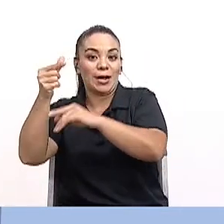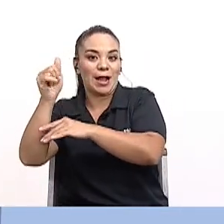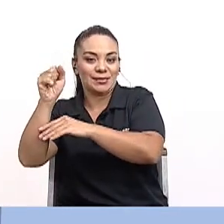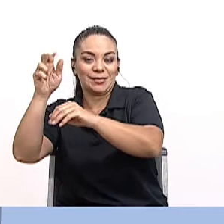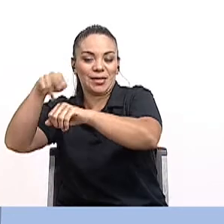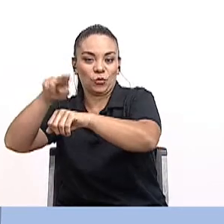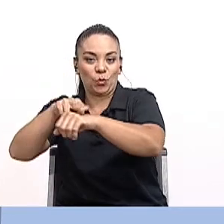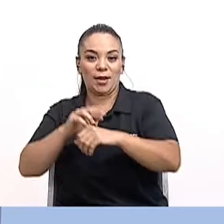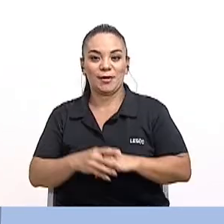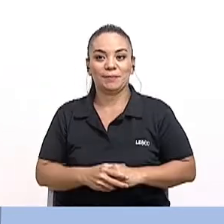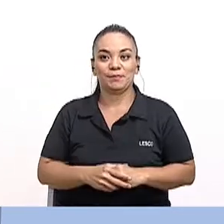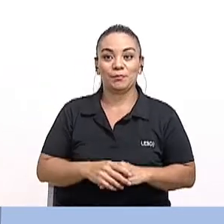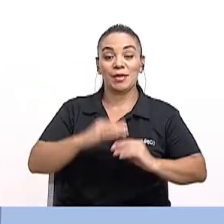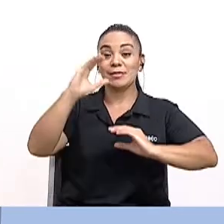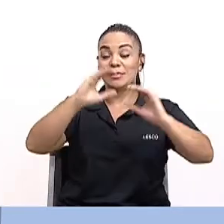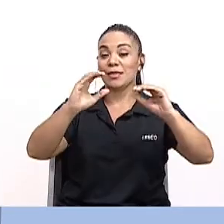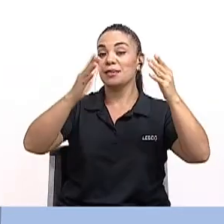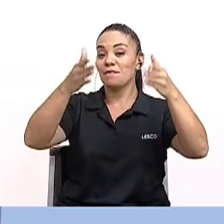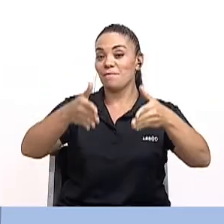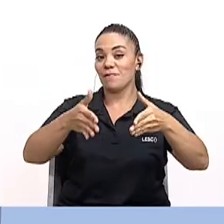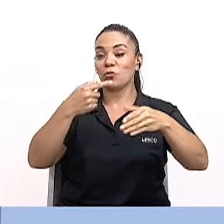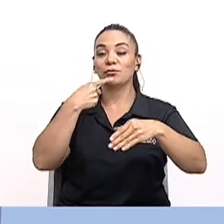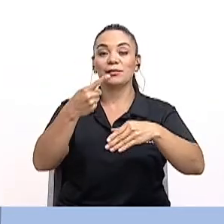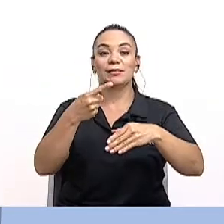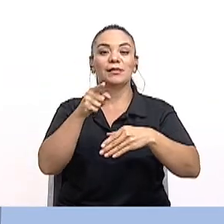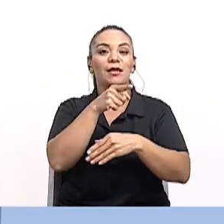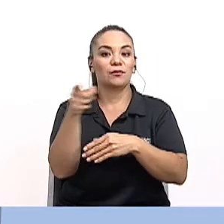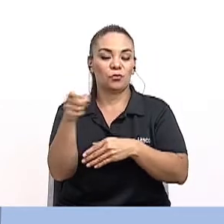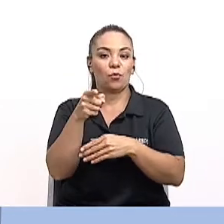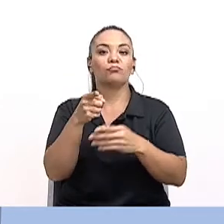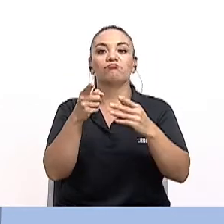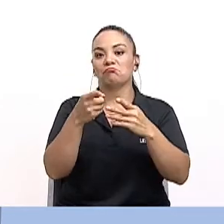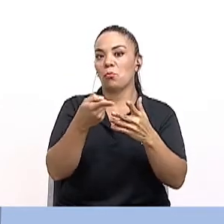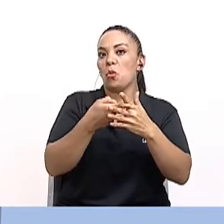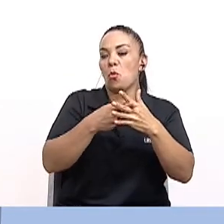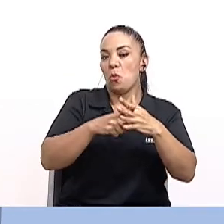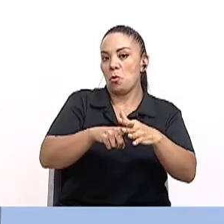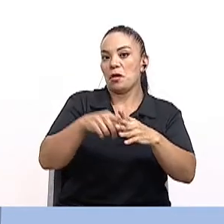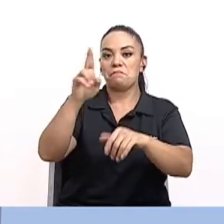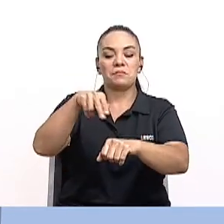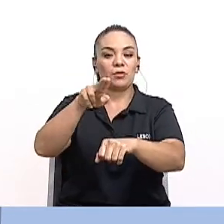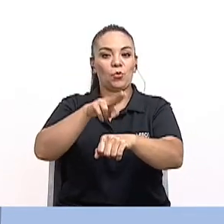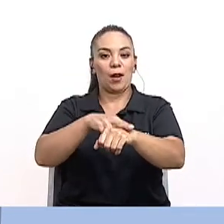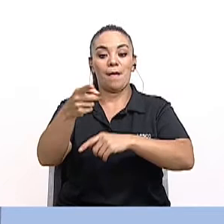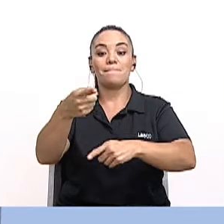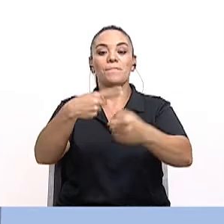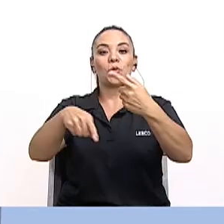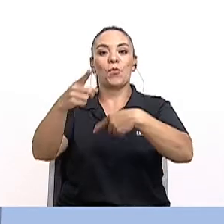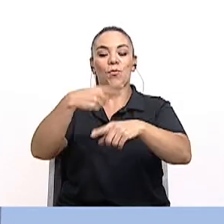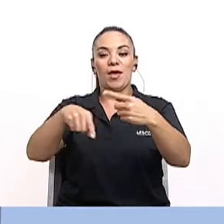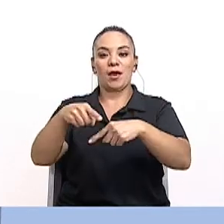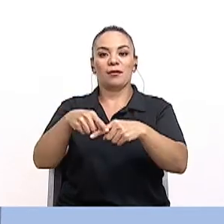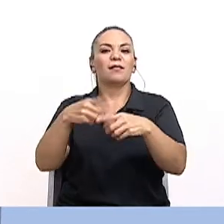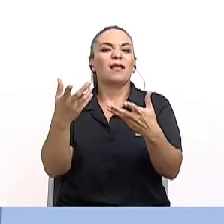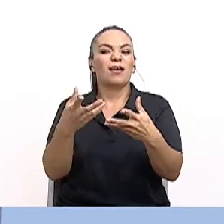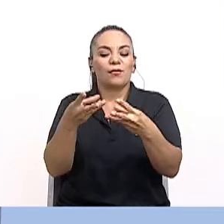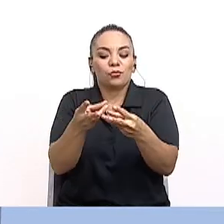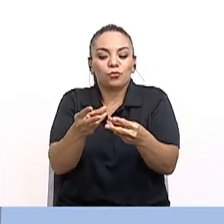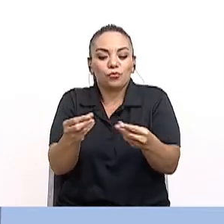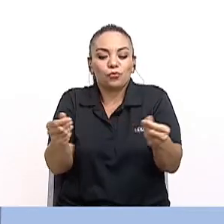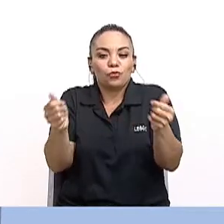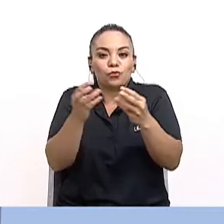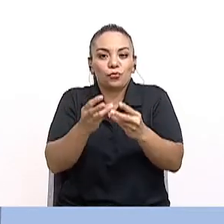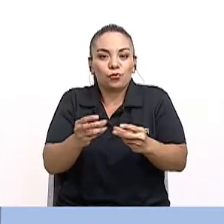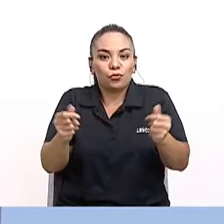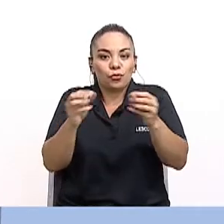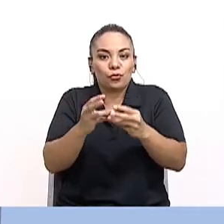natural. Los científicos dicen que son de origen orgánico, es decir, que provienen de la descomposición y transformación